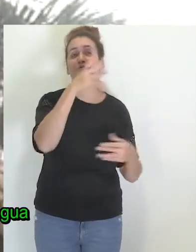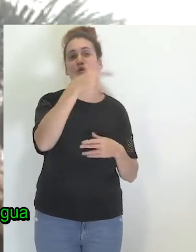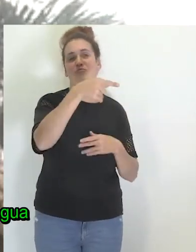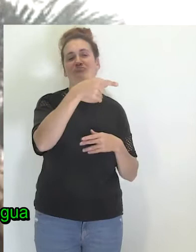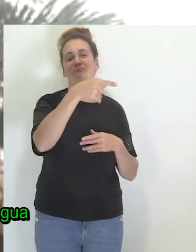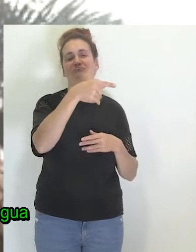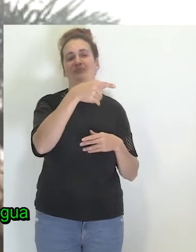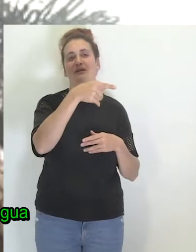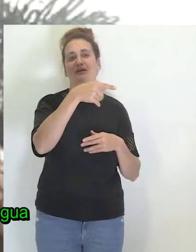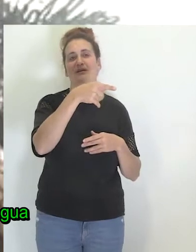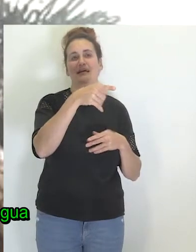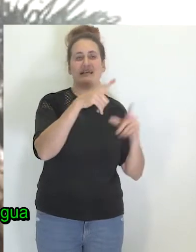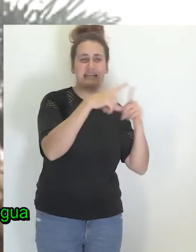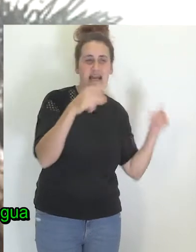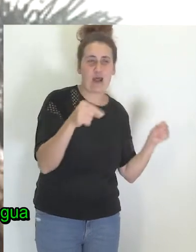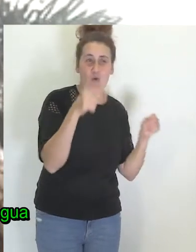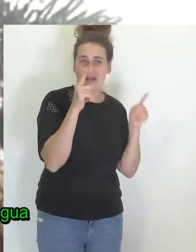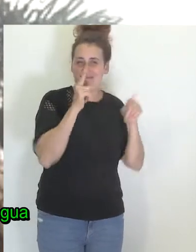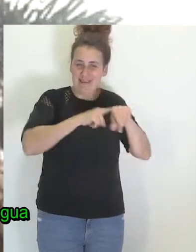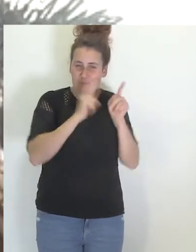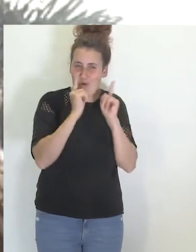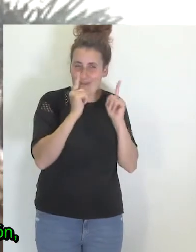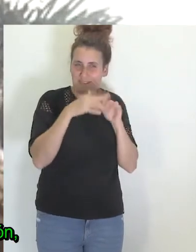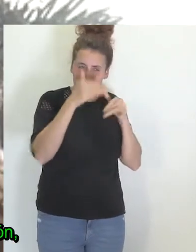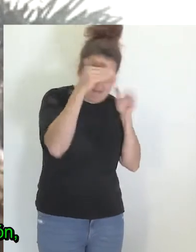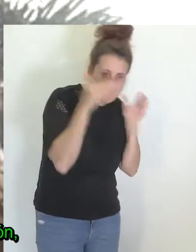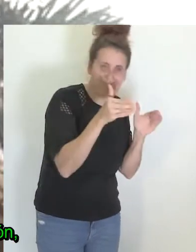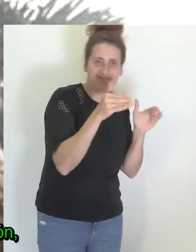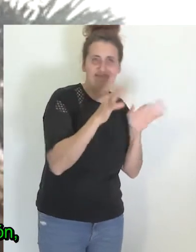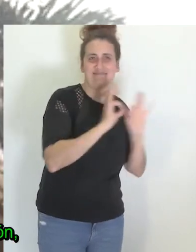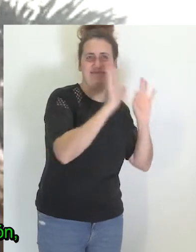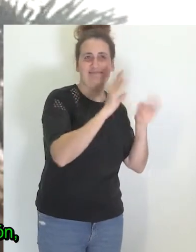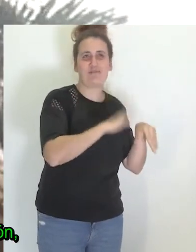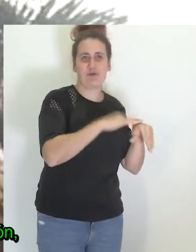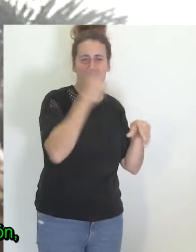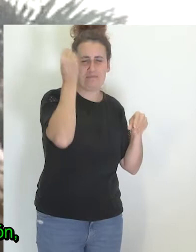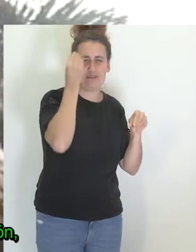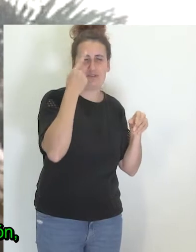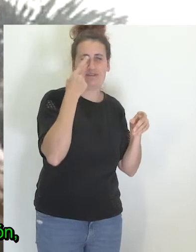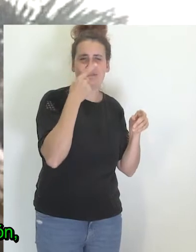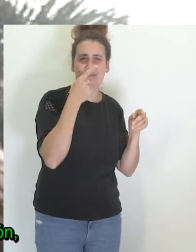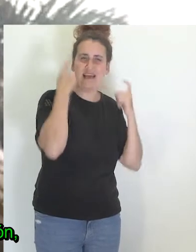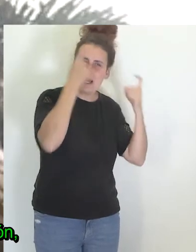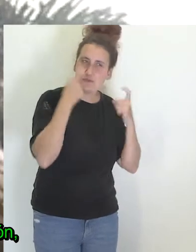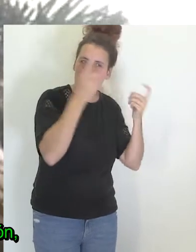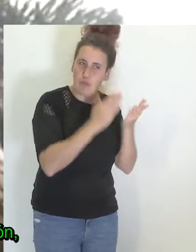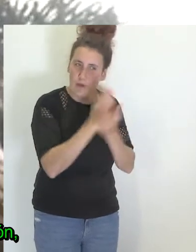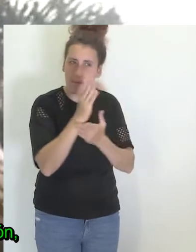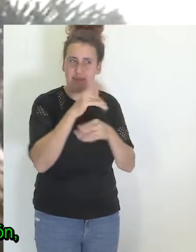por haberle dedicado a Nicaragua este tiempo, porque creo que es parte del esfuerzo